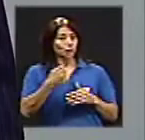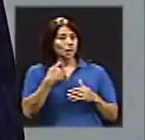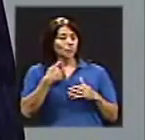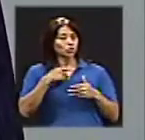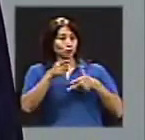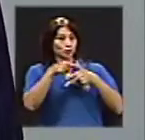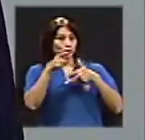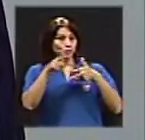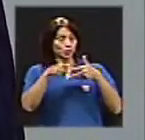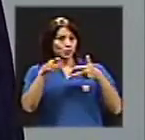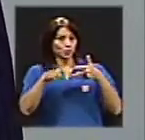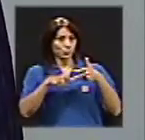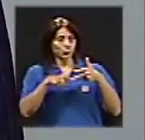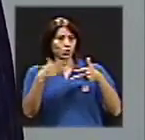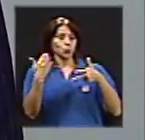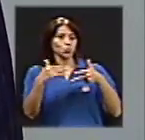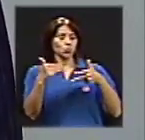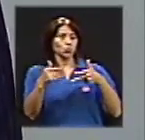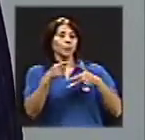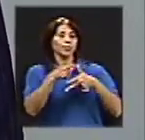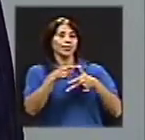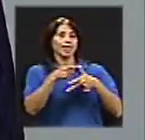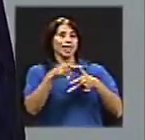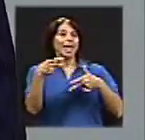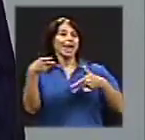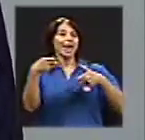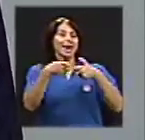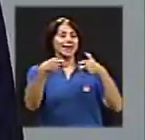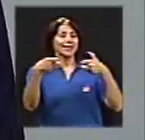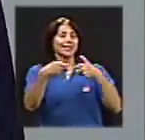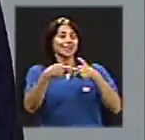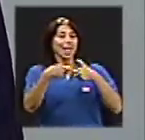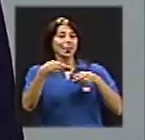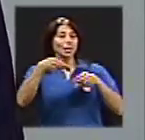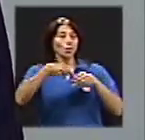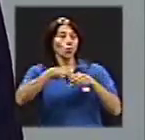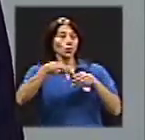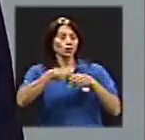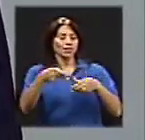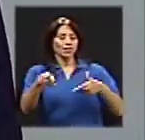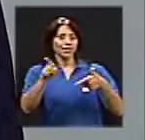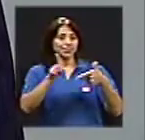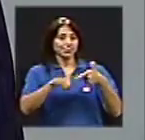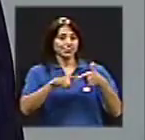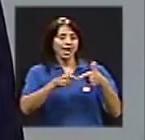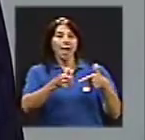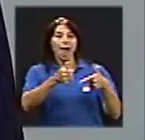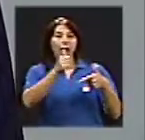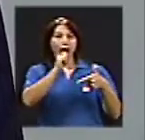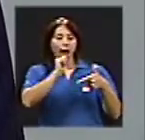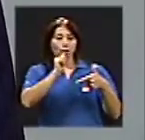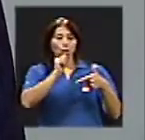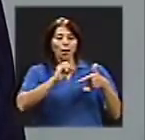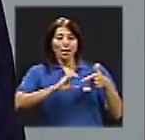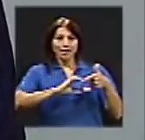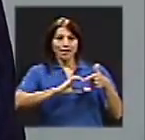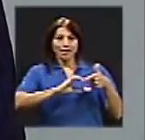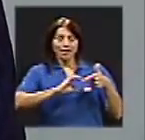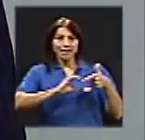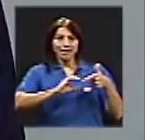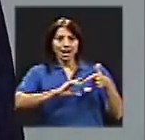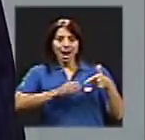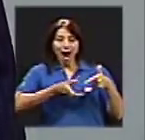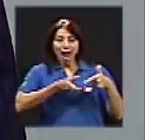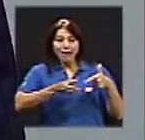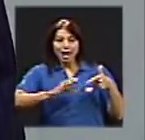componentes, que es electricidad y combustibles, por una parte. Uh-huh. Por otra parte, tenemos agua y alcantarillado, y por otra